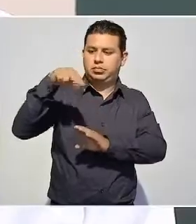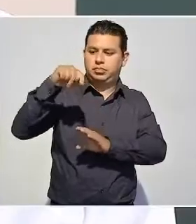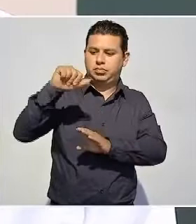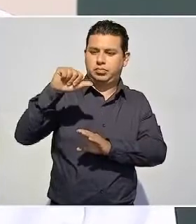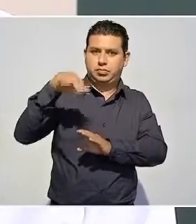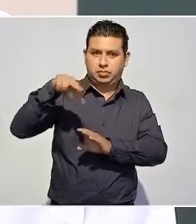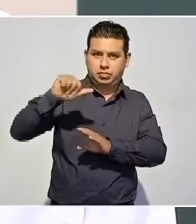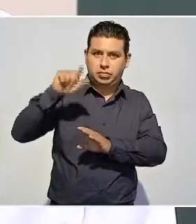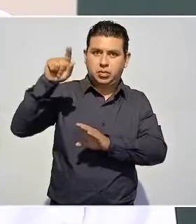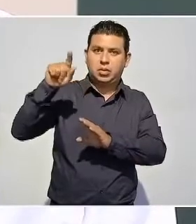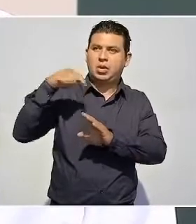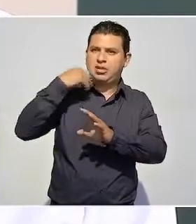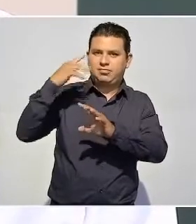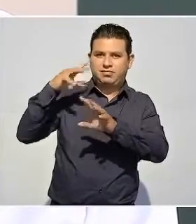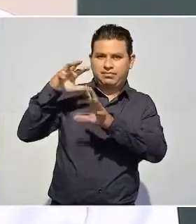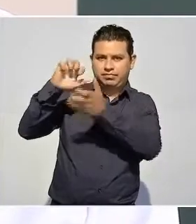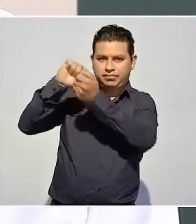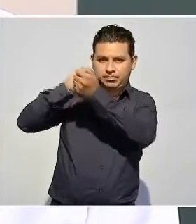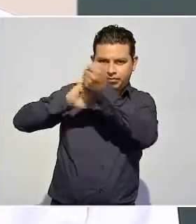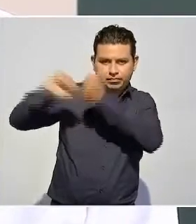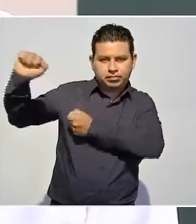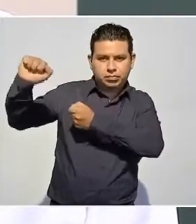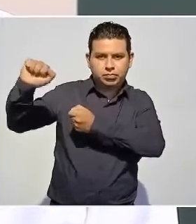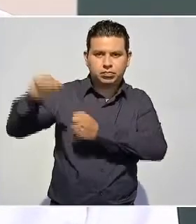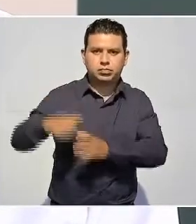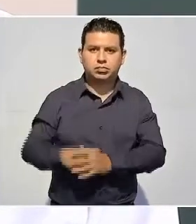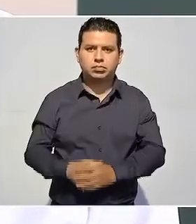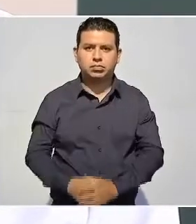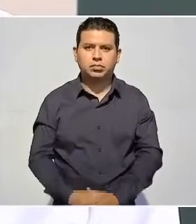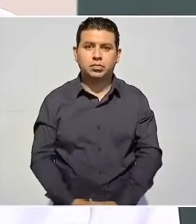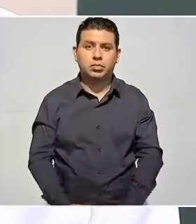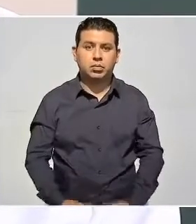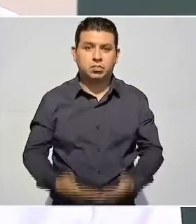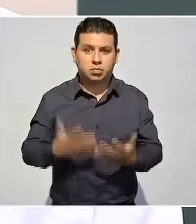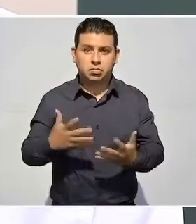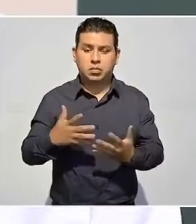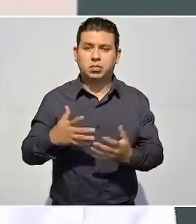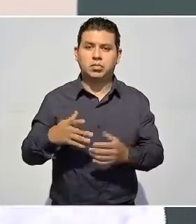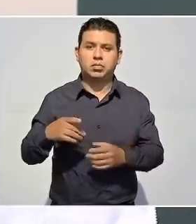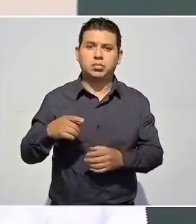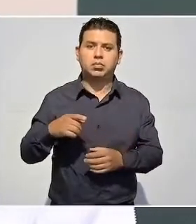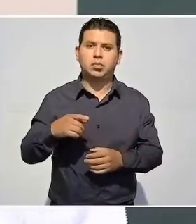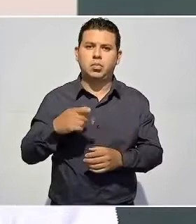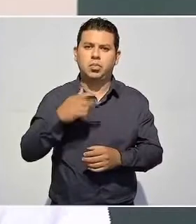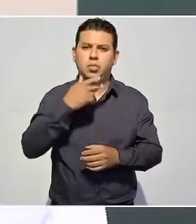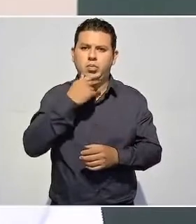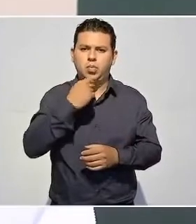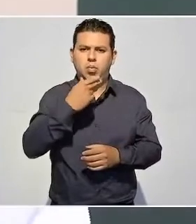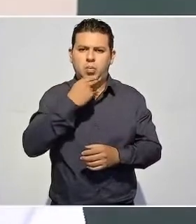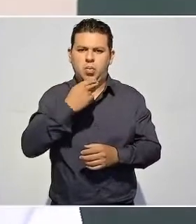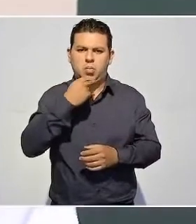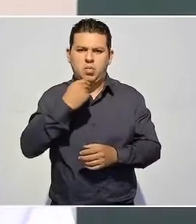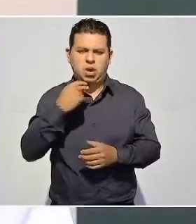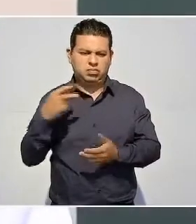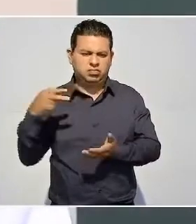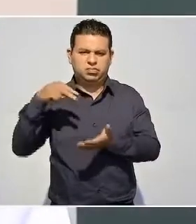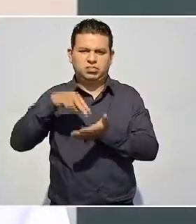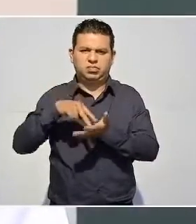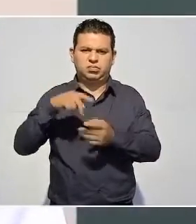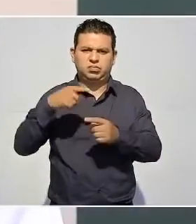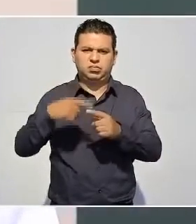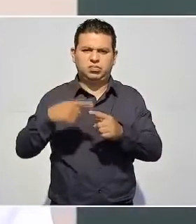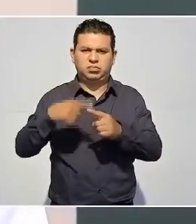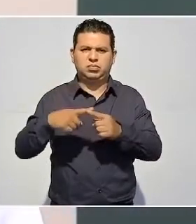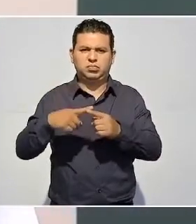se presentó ante ellos un hombre sucio y